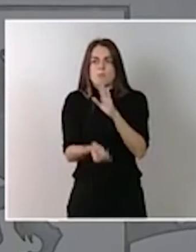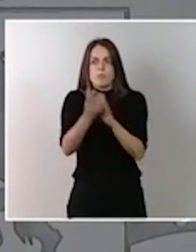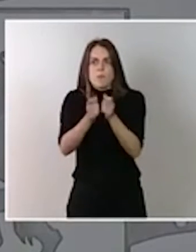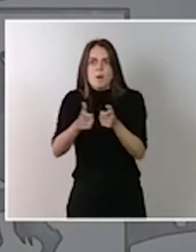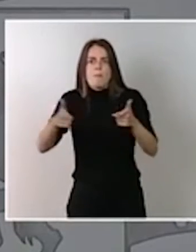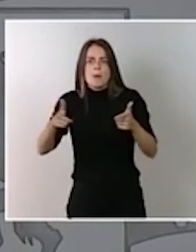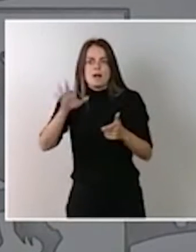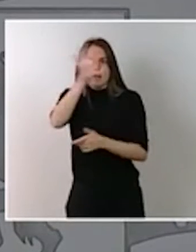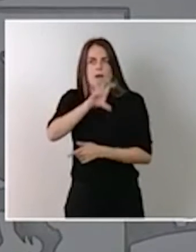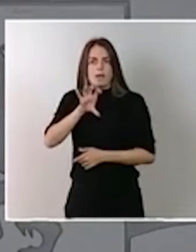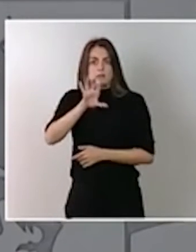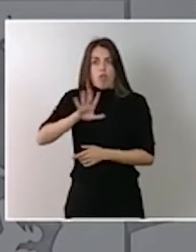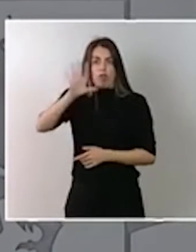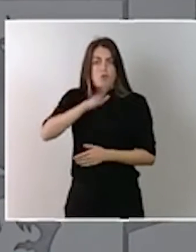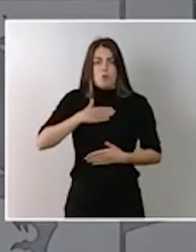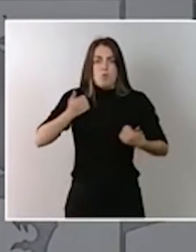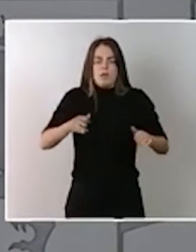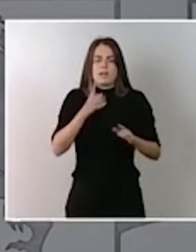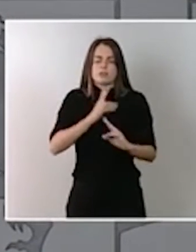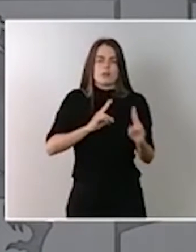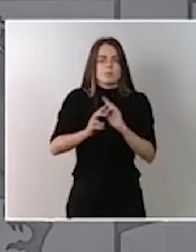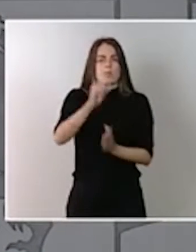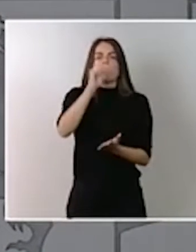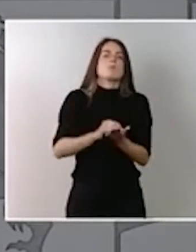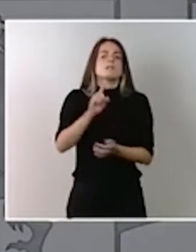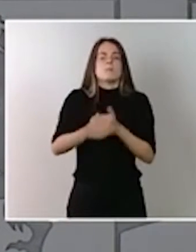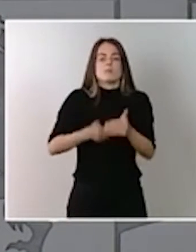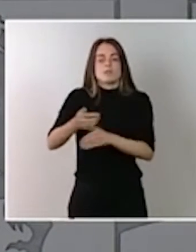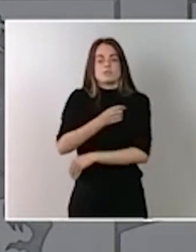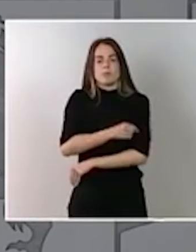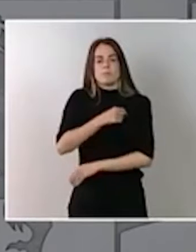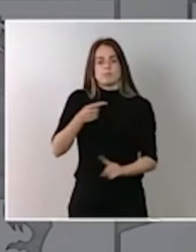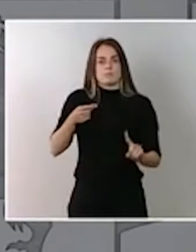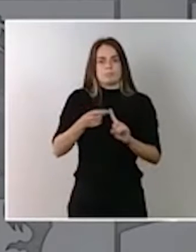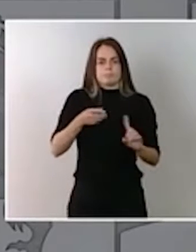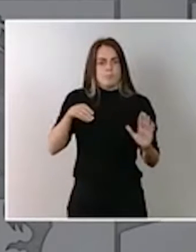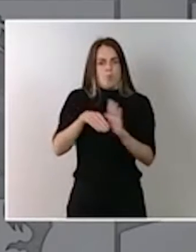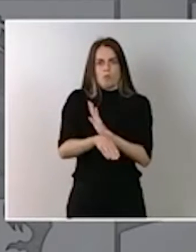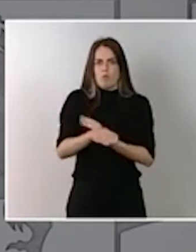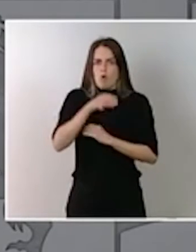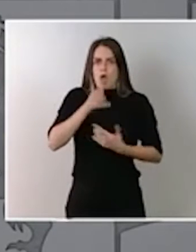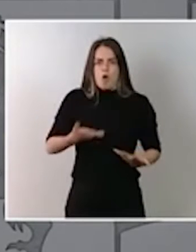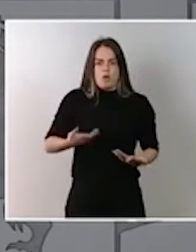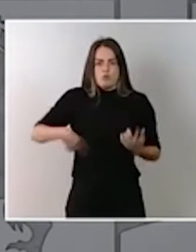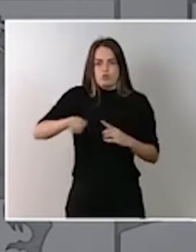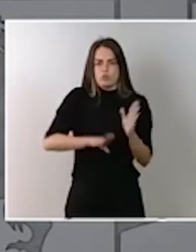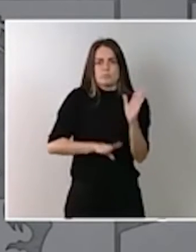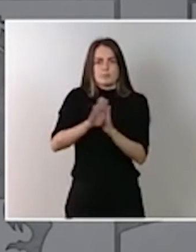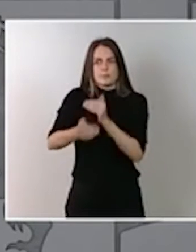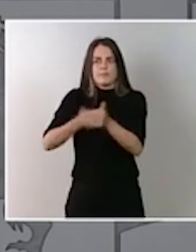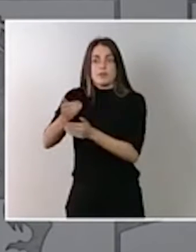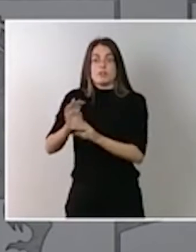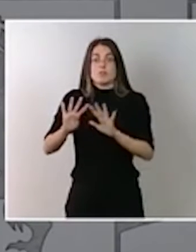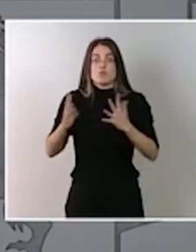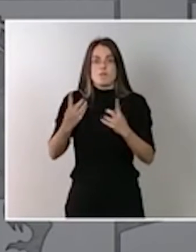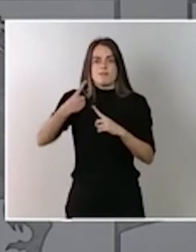también al proceso de vacunación en el que estamos inmersos. Por tanto, lo que queremos es que el 9 de mayo sea el punto y